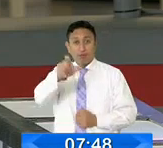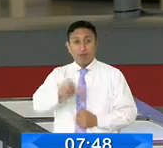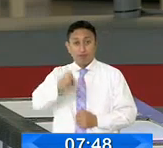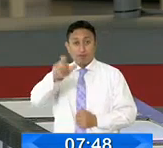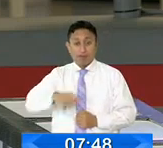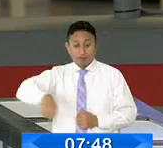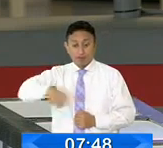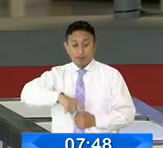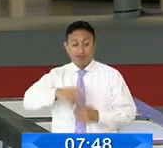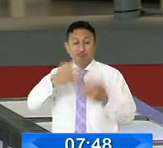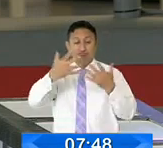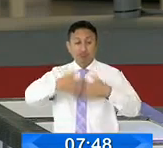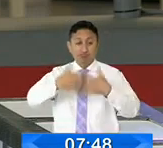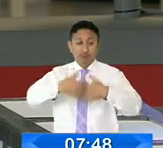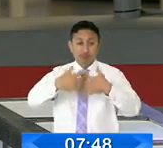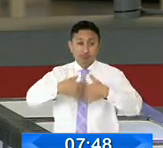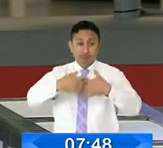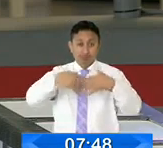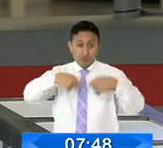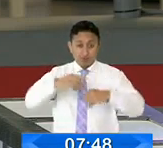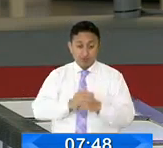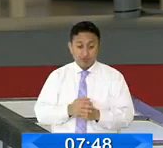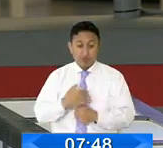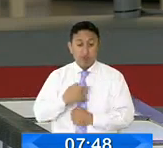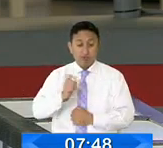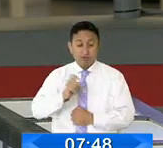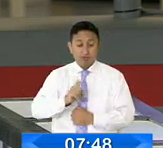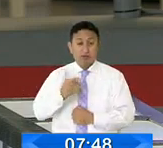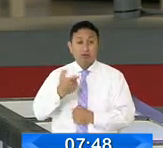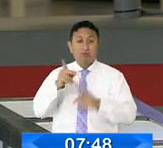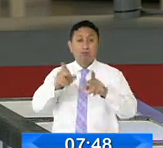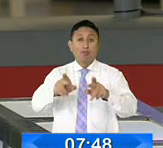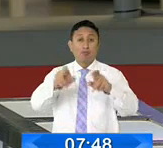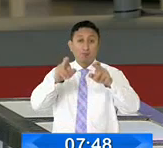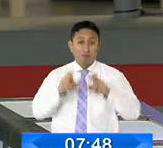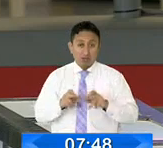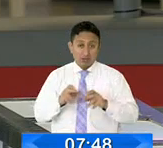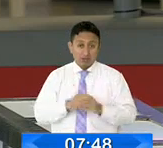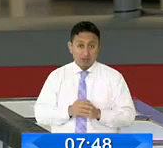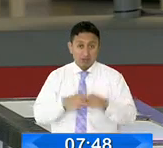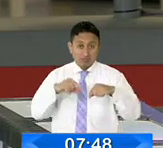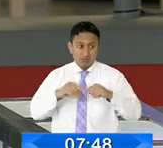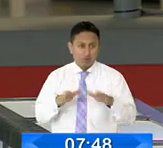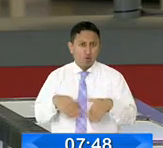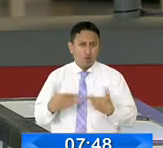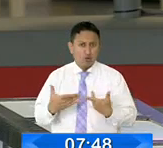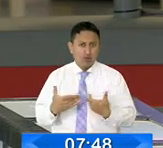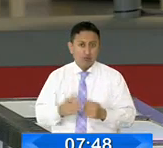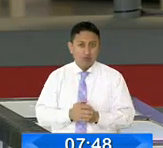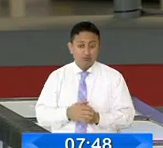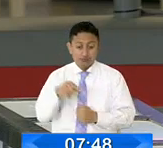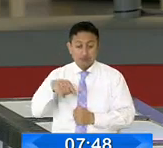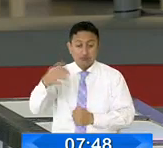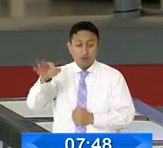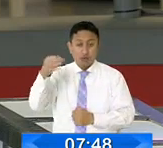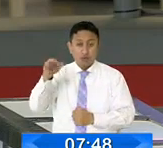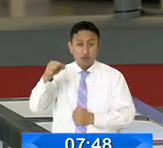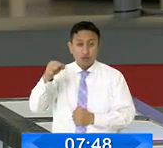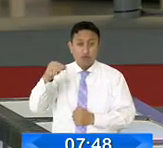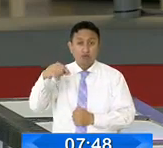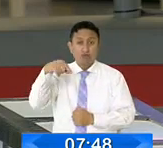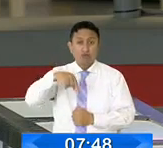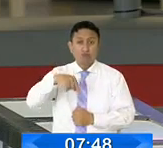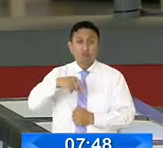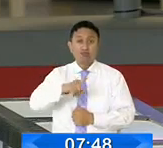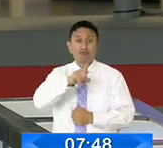con el sector productivo de la ciudad que requieran un salvoconducto, escuchen, lo podrán tramitar. Este documento tendrá una vigencia